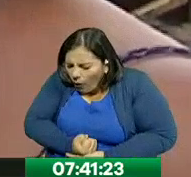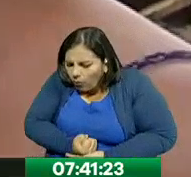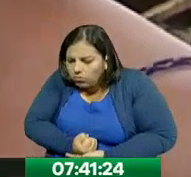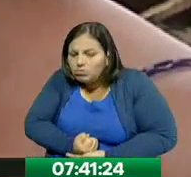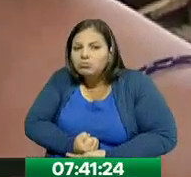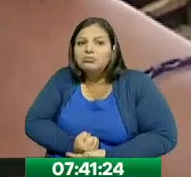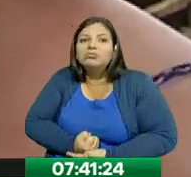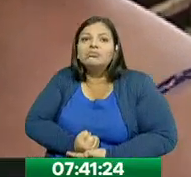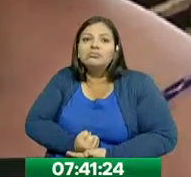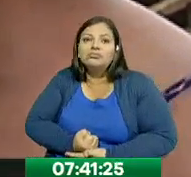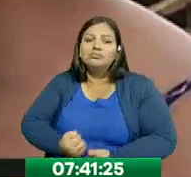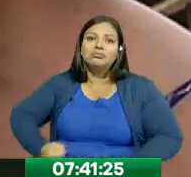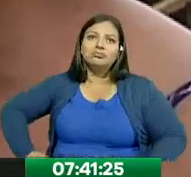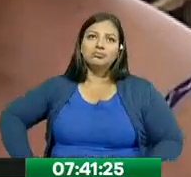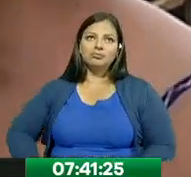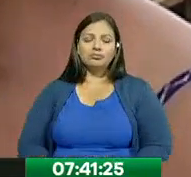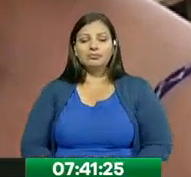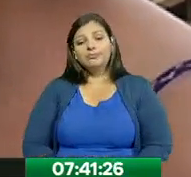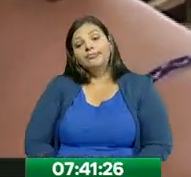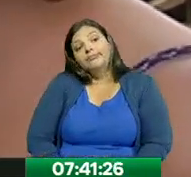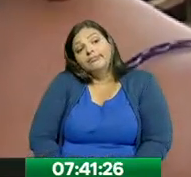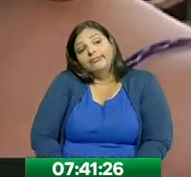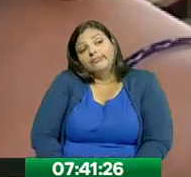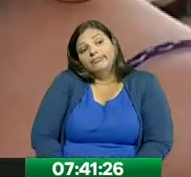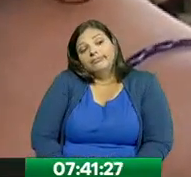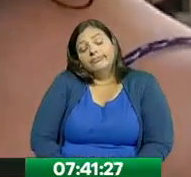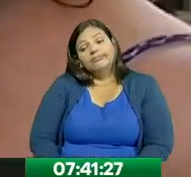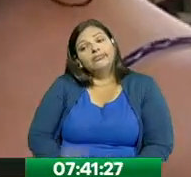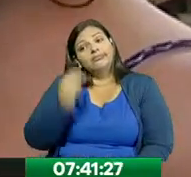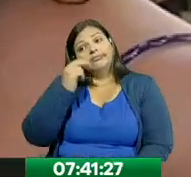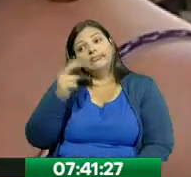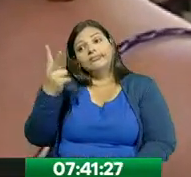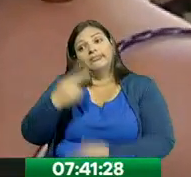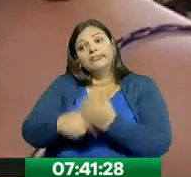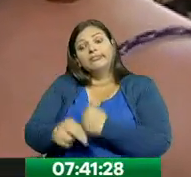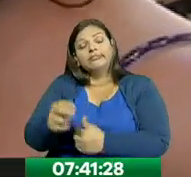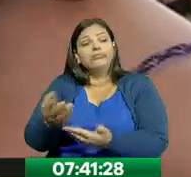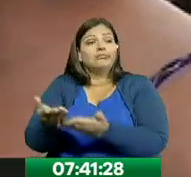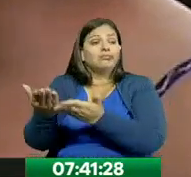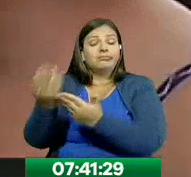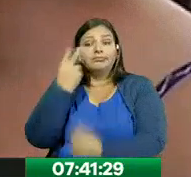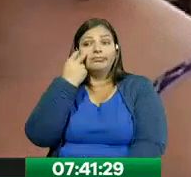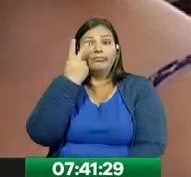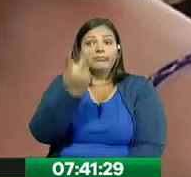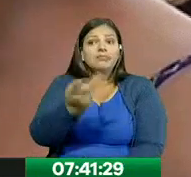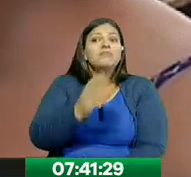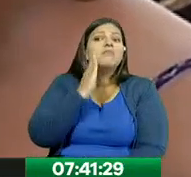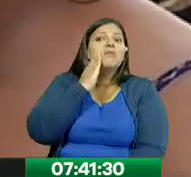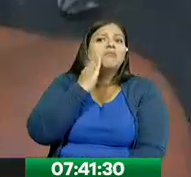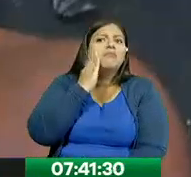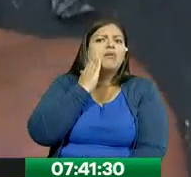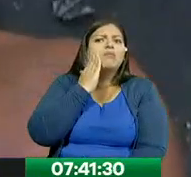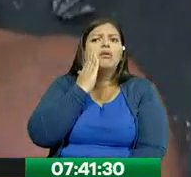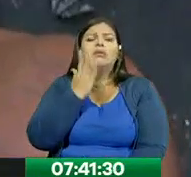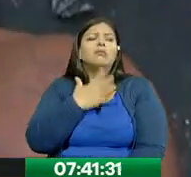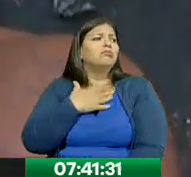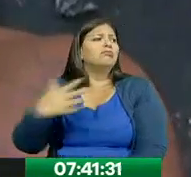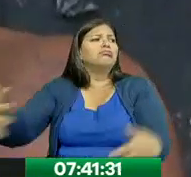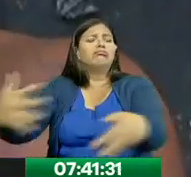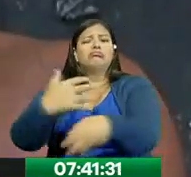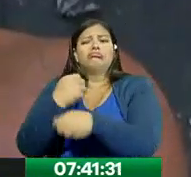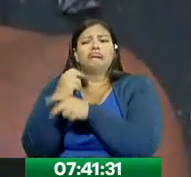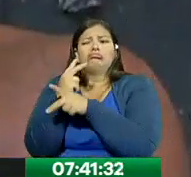y ya pues como todo hijo defiende a su mamá no entonces y cogió y le pegó pero liana tranquilo por eso digo que él